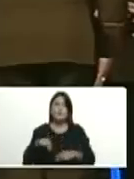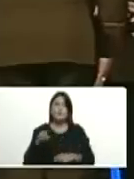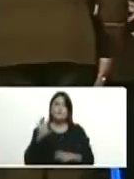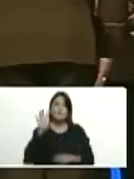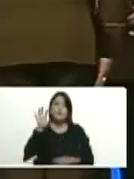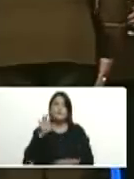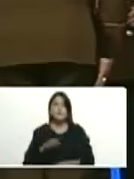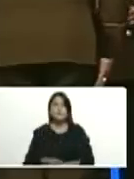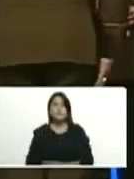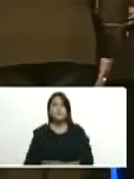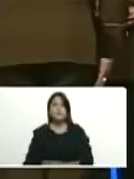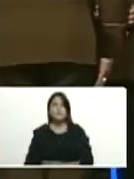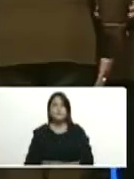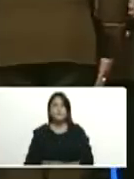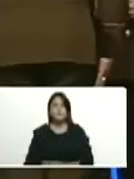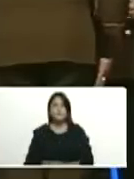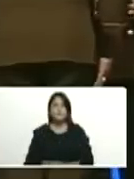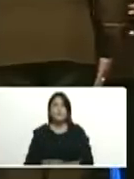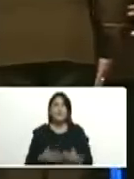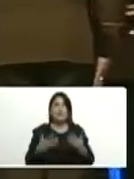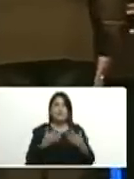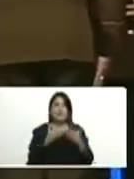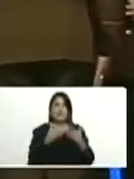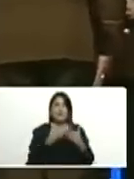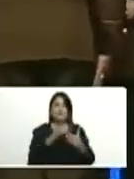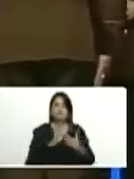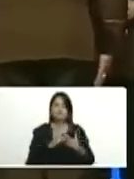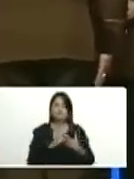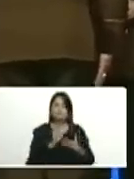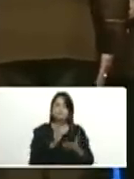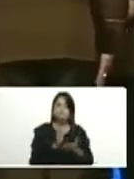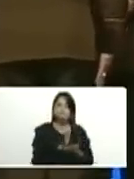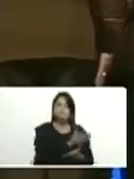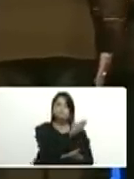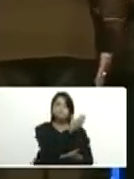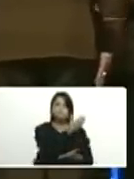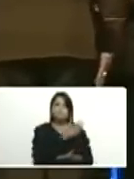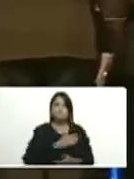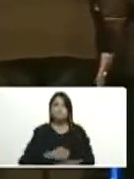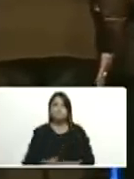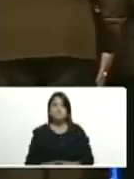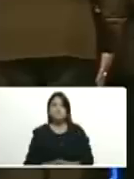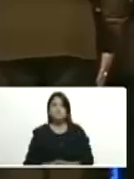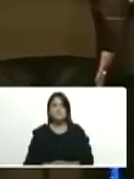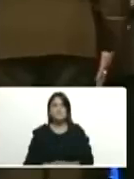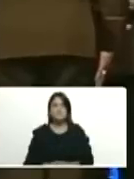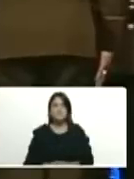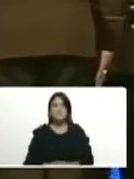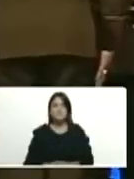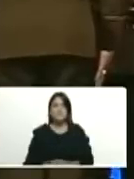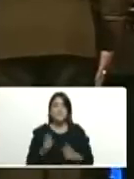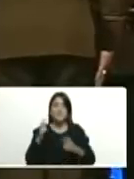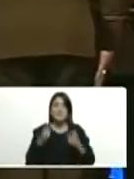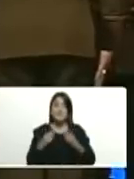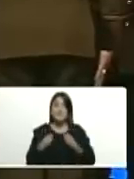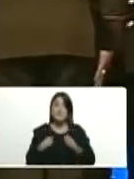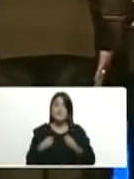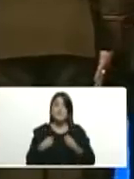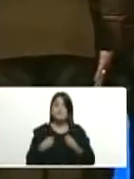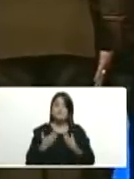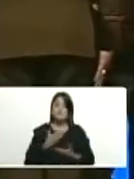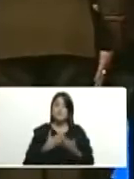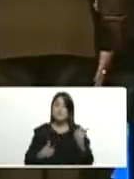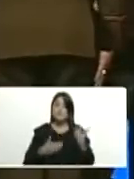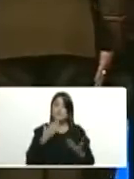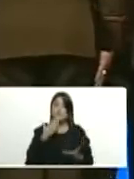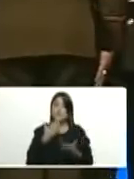y no para promover la violencia. Todo lo hecho... ¡Chávez vive! Mi comandante jefe, necesito